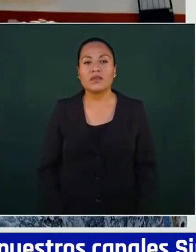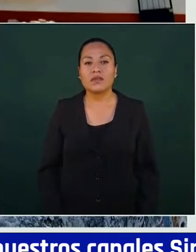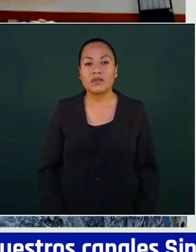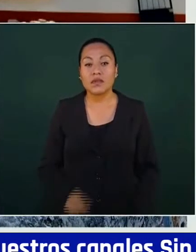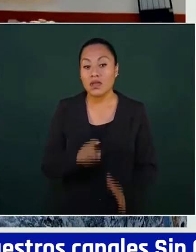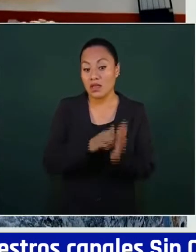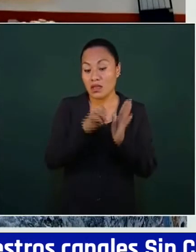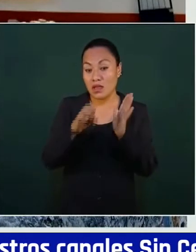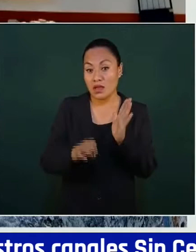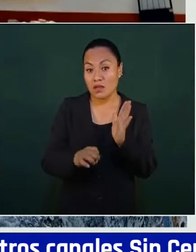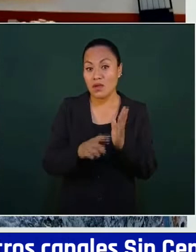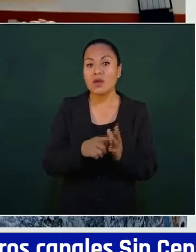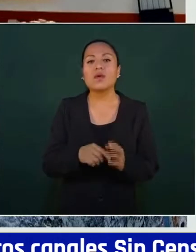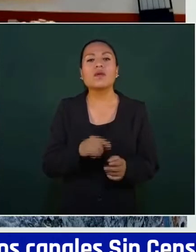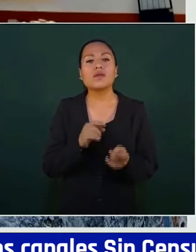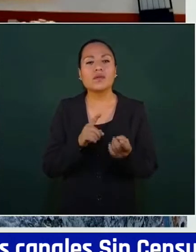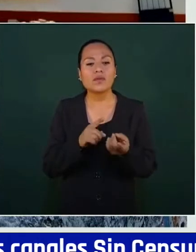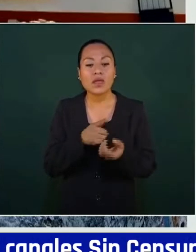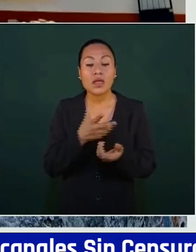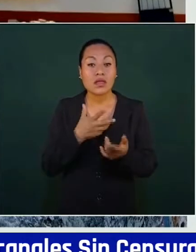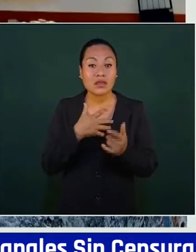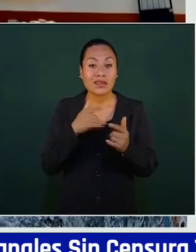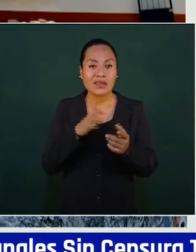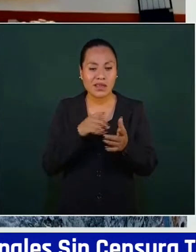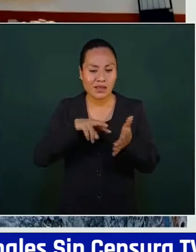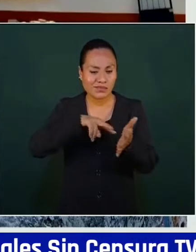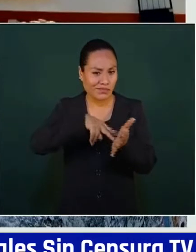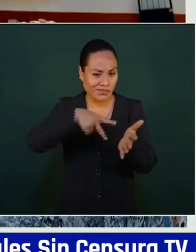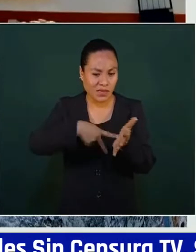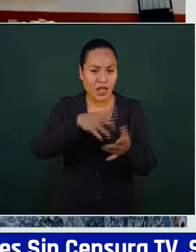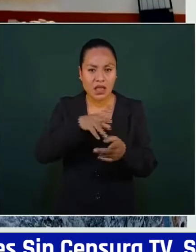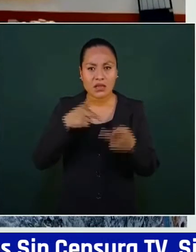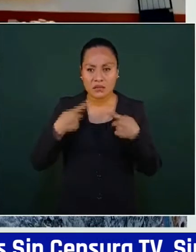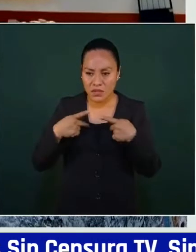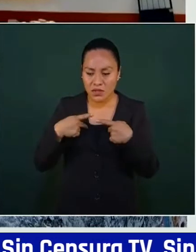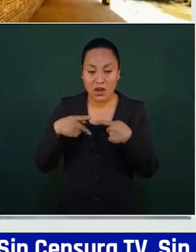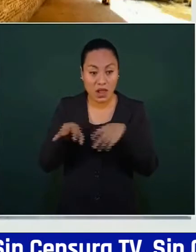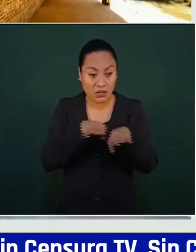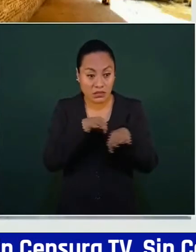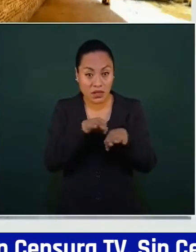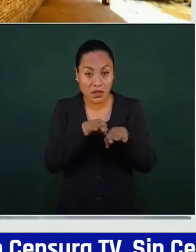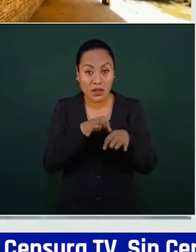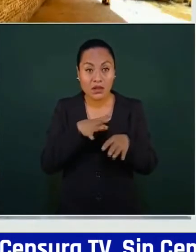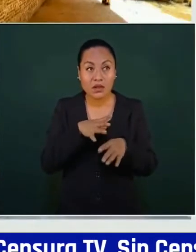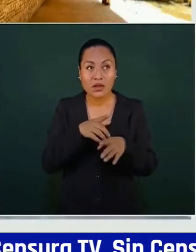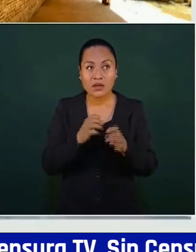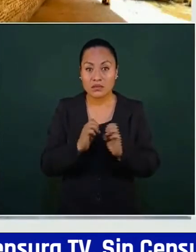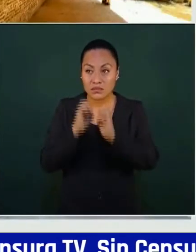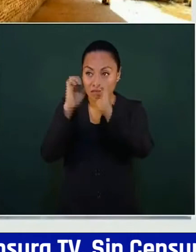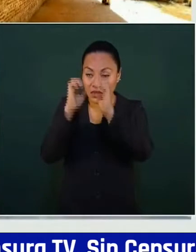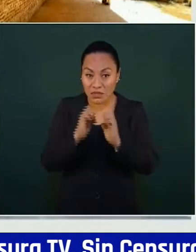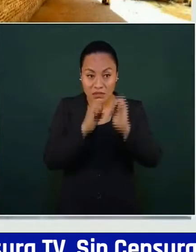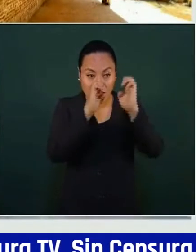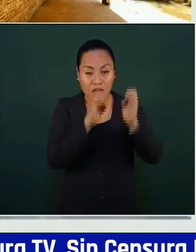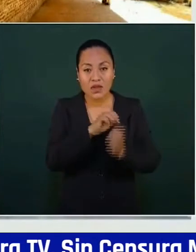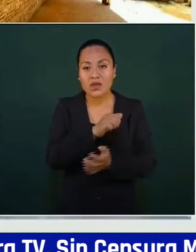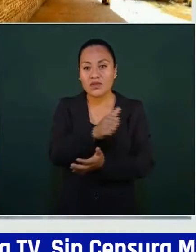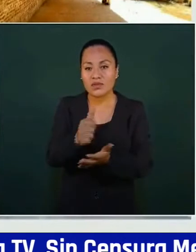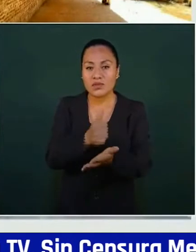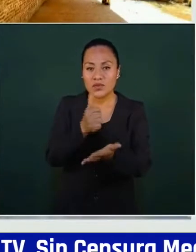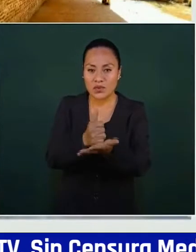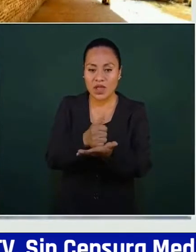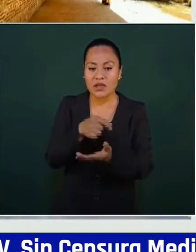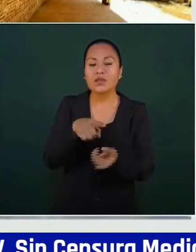Ejemplos también de lo que es arquitectura civil, que fue muy afectada, este caso es de la Ciudad